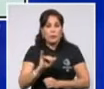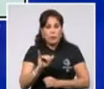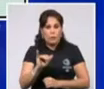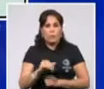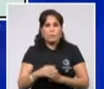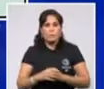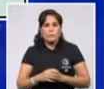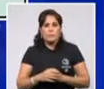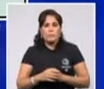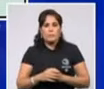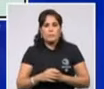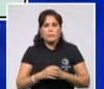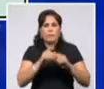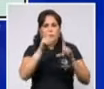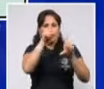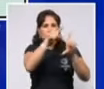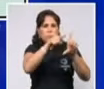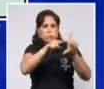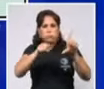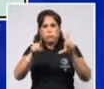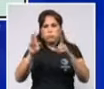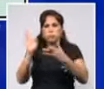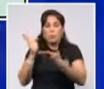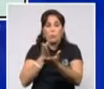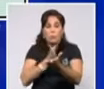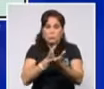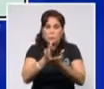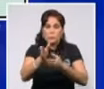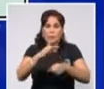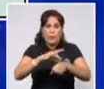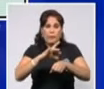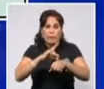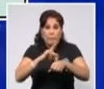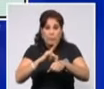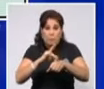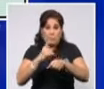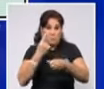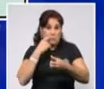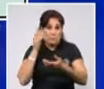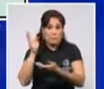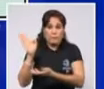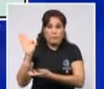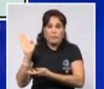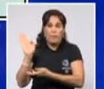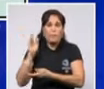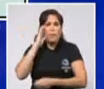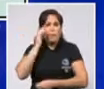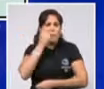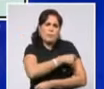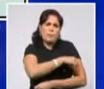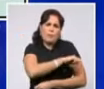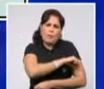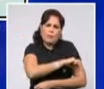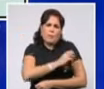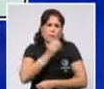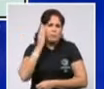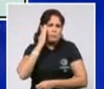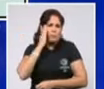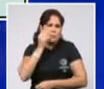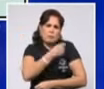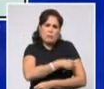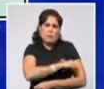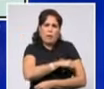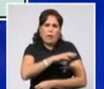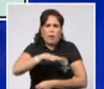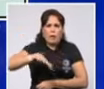son las gráficas de los que continúan enfermos. Como también ya nuestra población conoce, estamos hablando de los casos